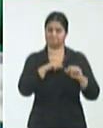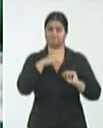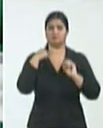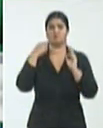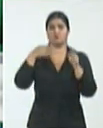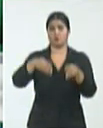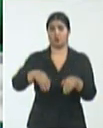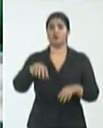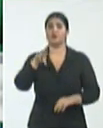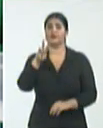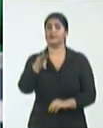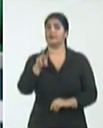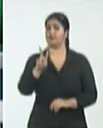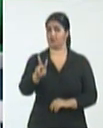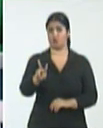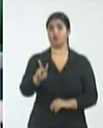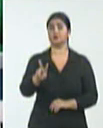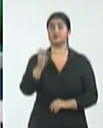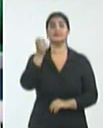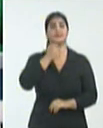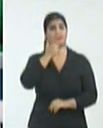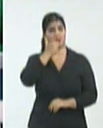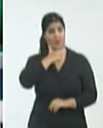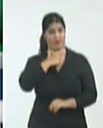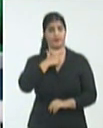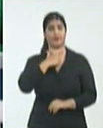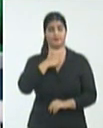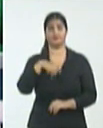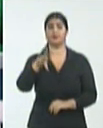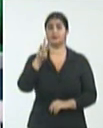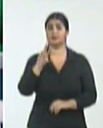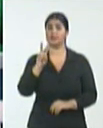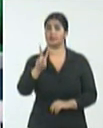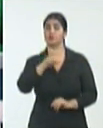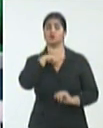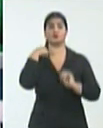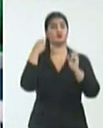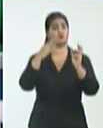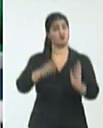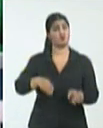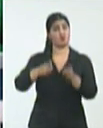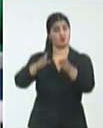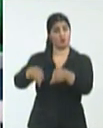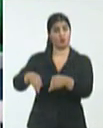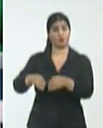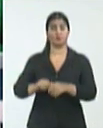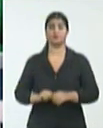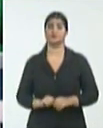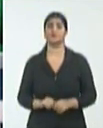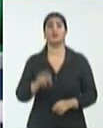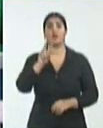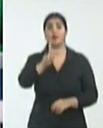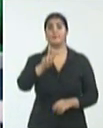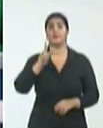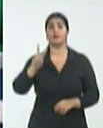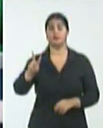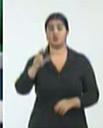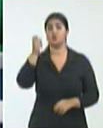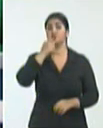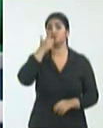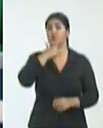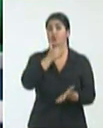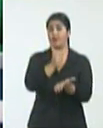de 32 personas que fallecieron con COVID-19, 22 del municipio de Ciego de Ávila, 6